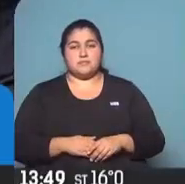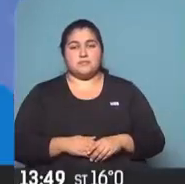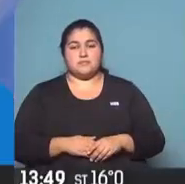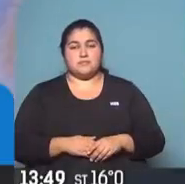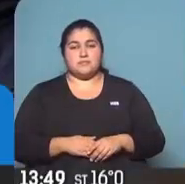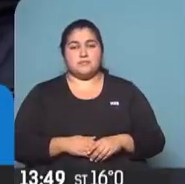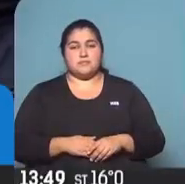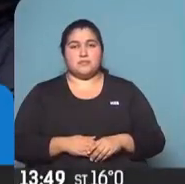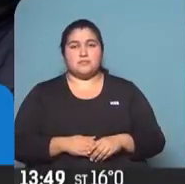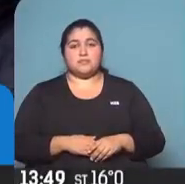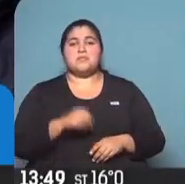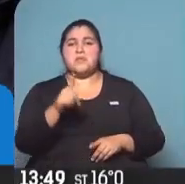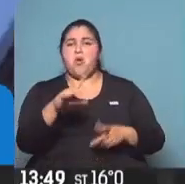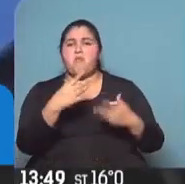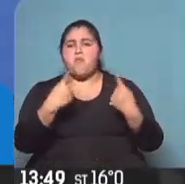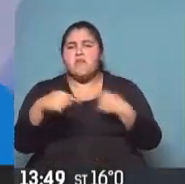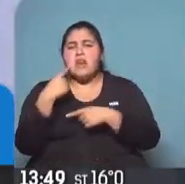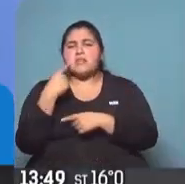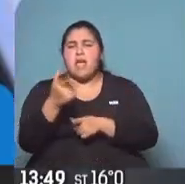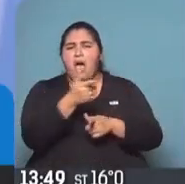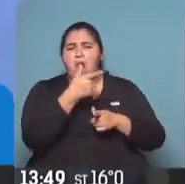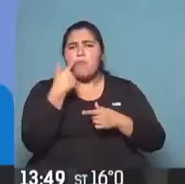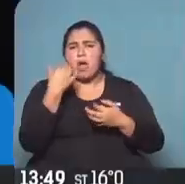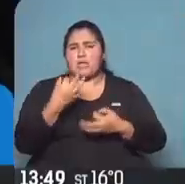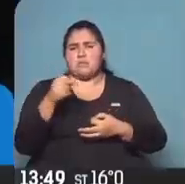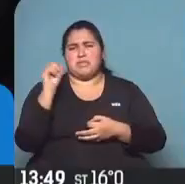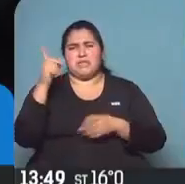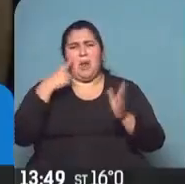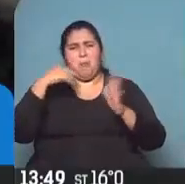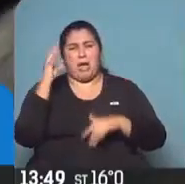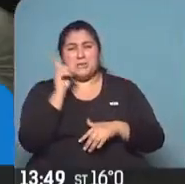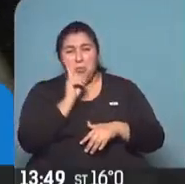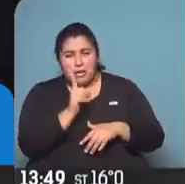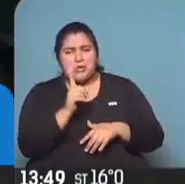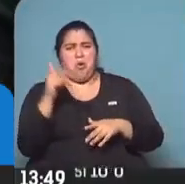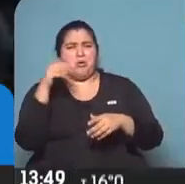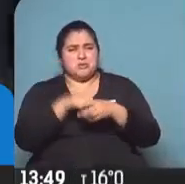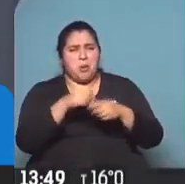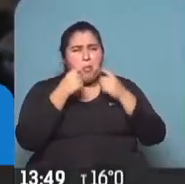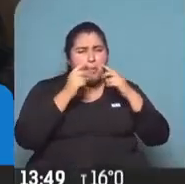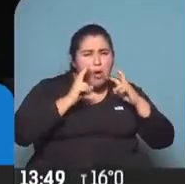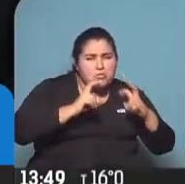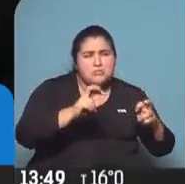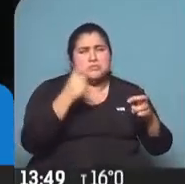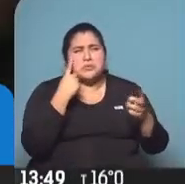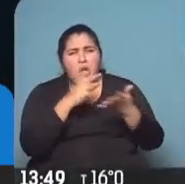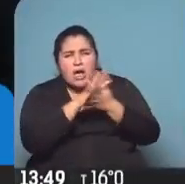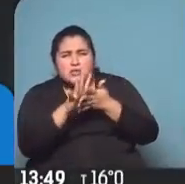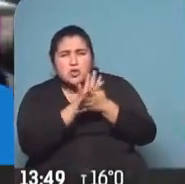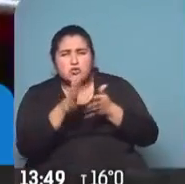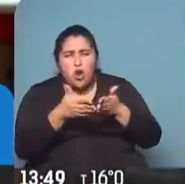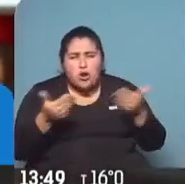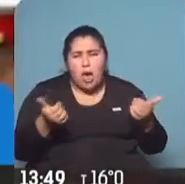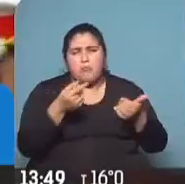armas y prácticas modernas para el requerimiento de operaciones diarios tales como allanamientos resolución propiedades